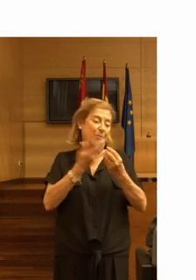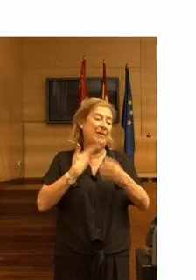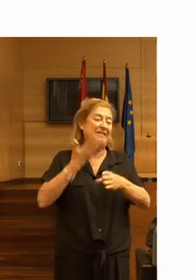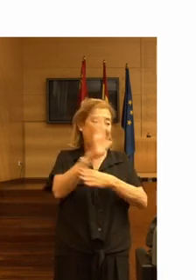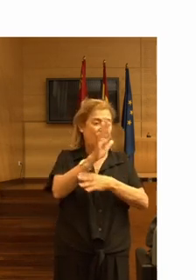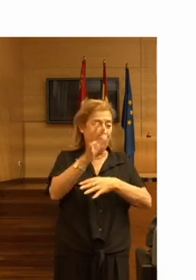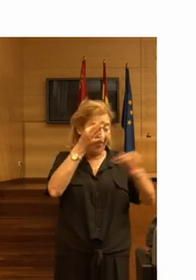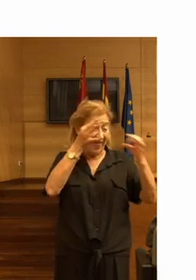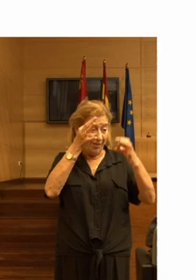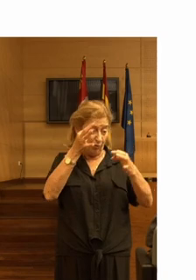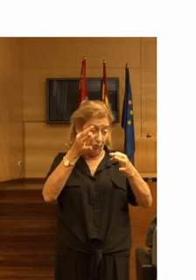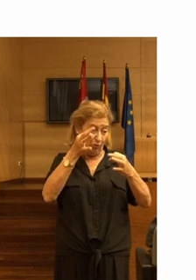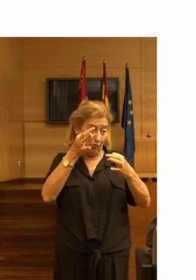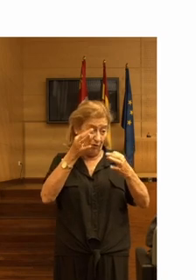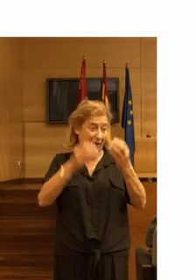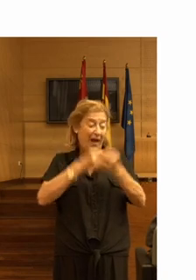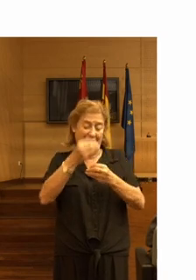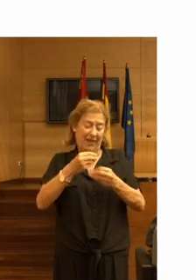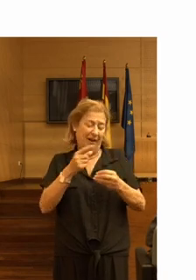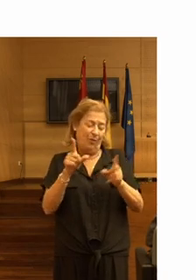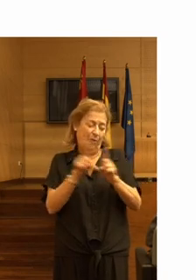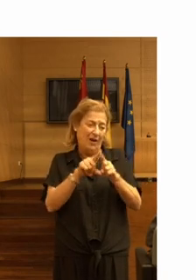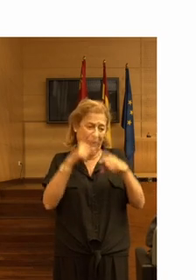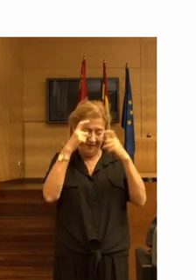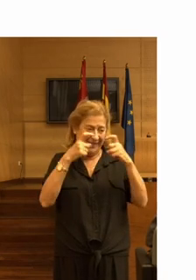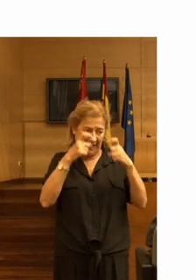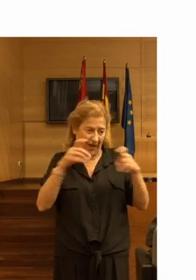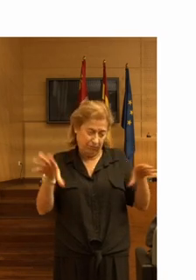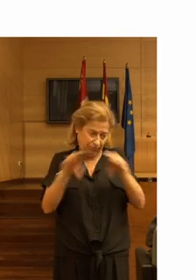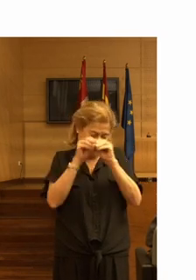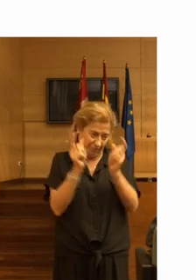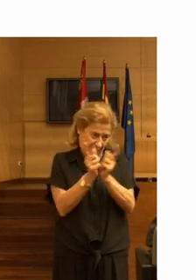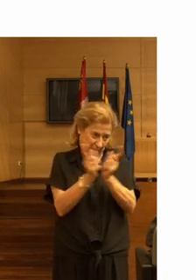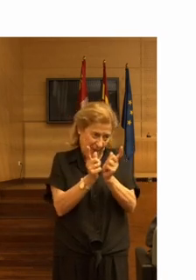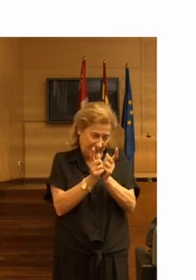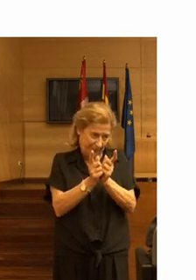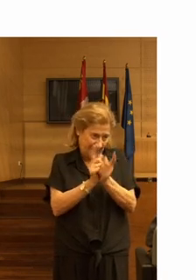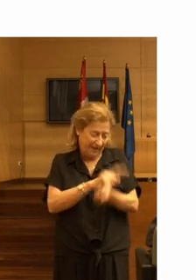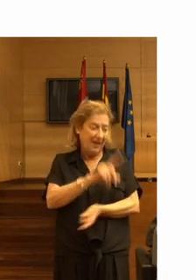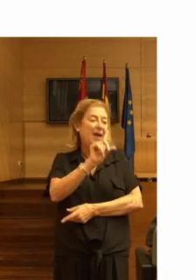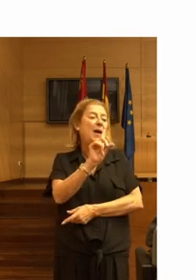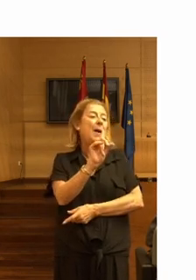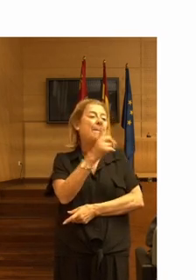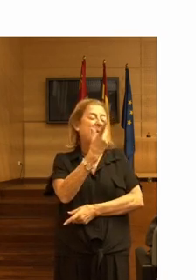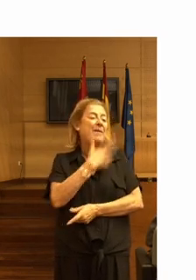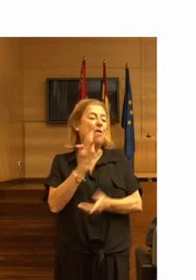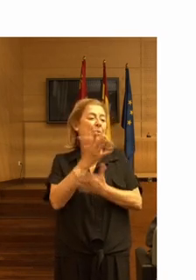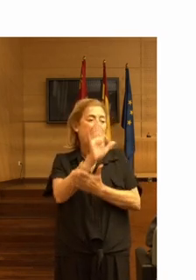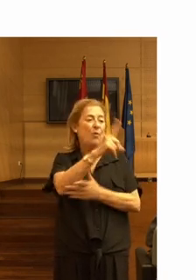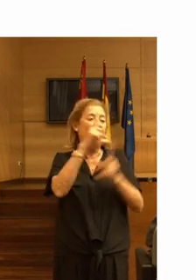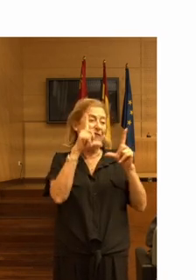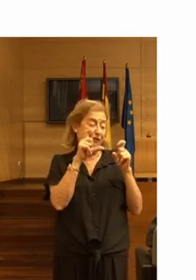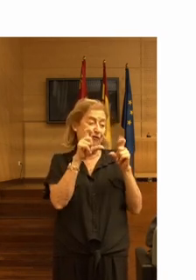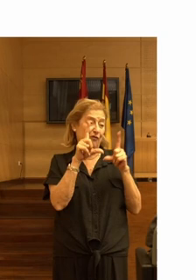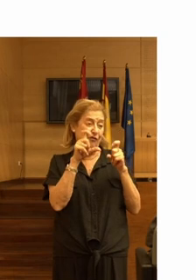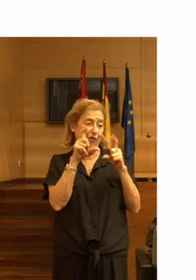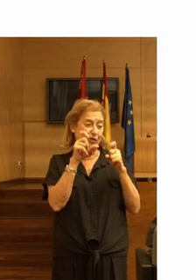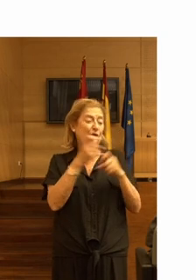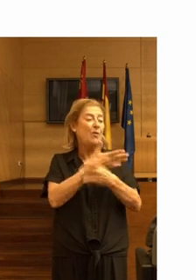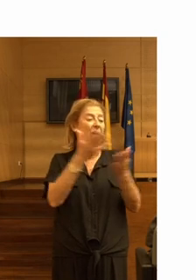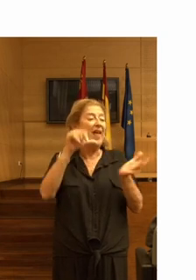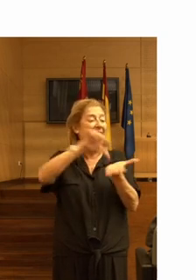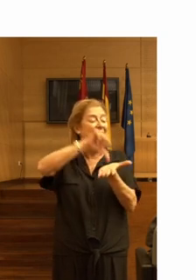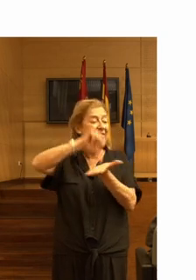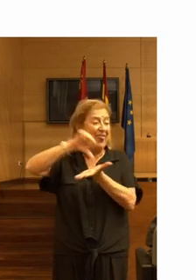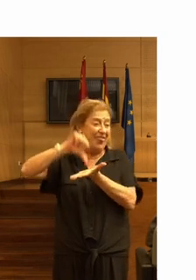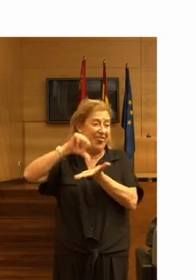hacer, como digo, de manera intentaré muy breve. Lo primero que os quiero plantear es una foto de cómo son los